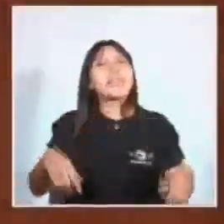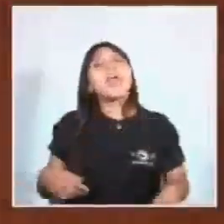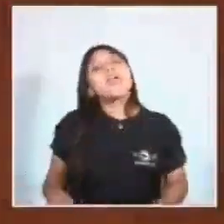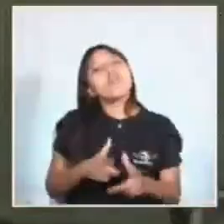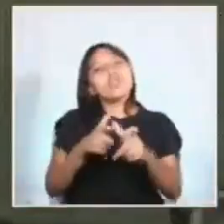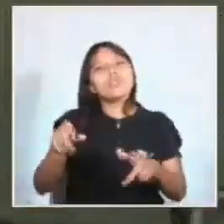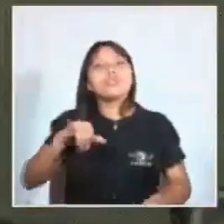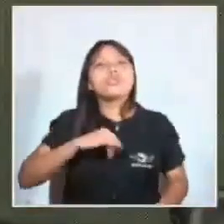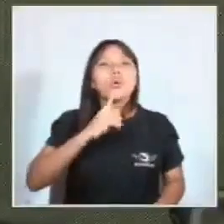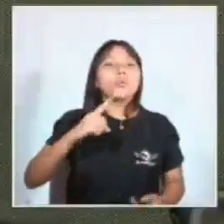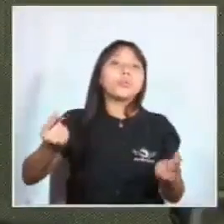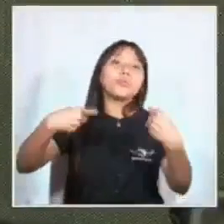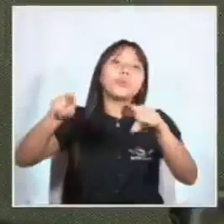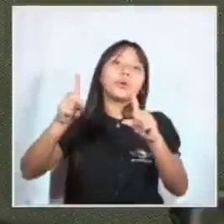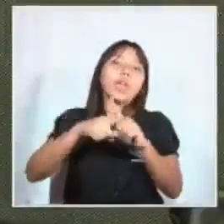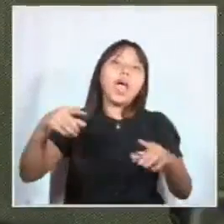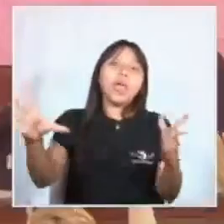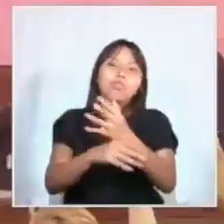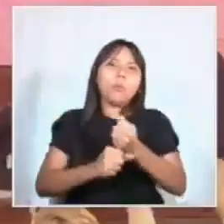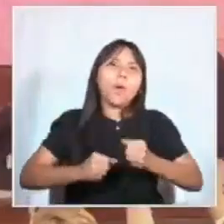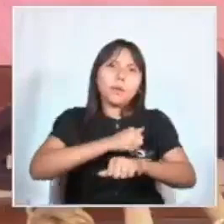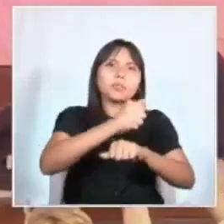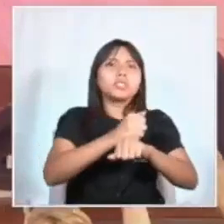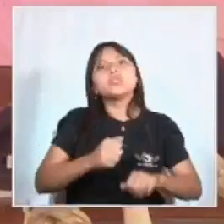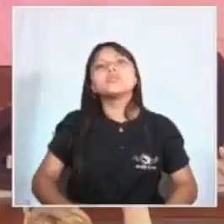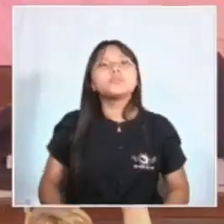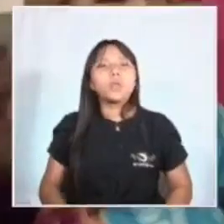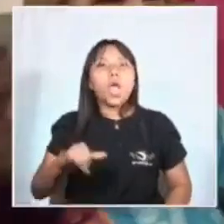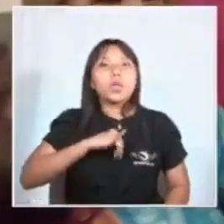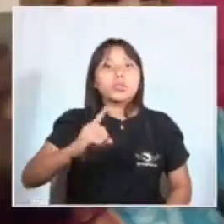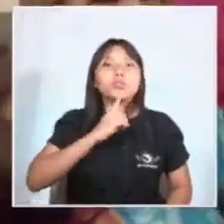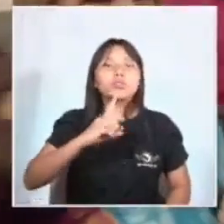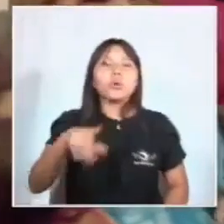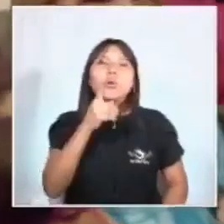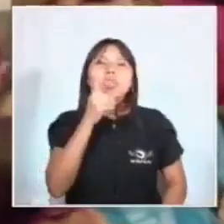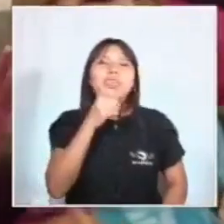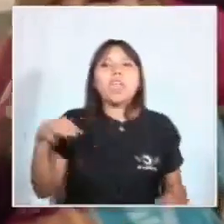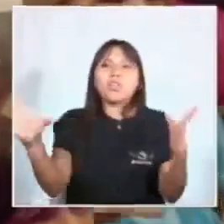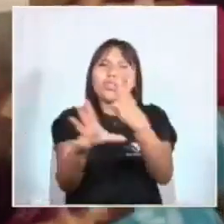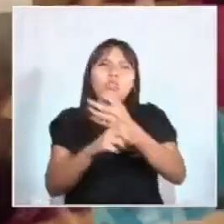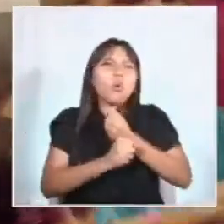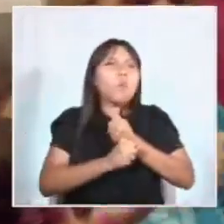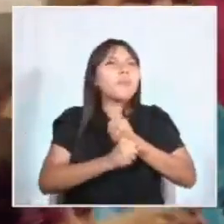posición. No voy a seguir corriendo. Yo soy la que va a tomar gobierno.